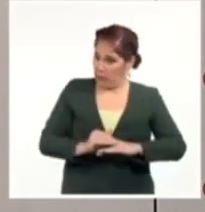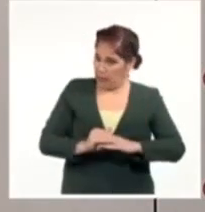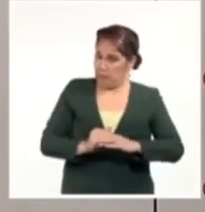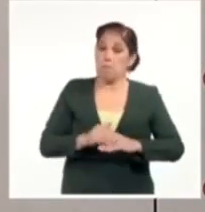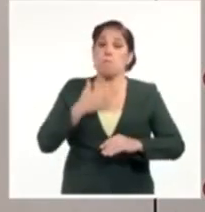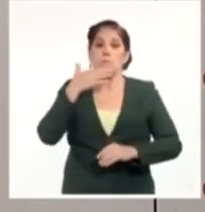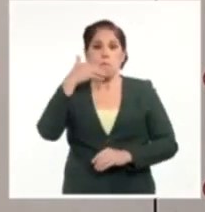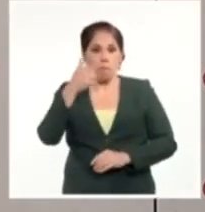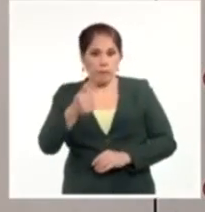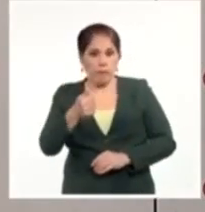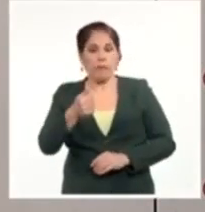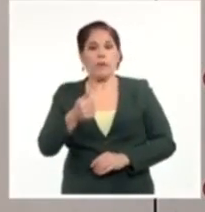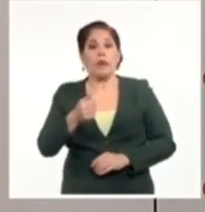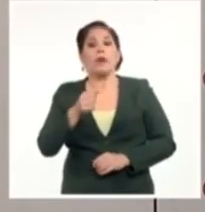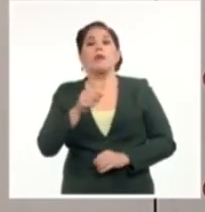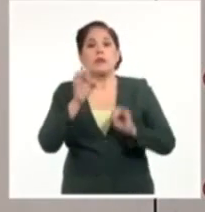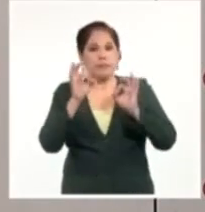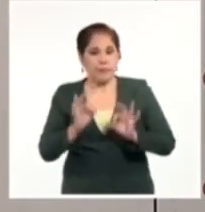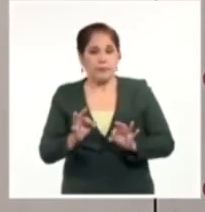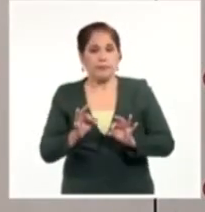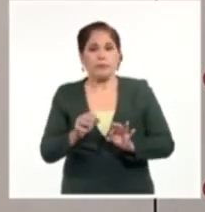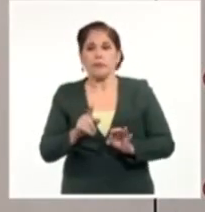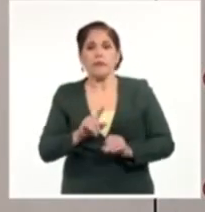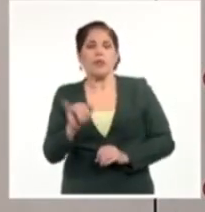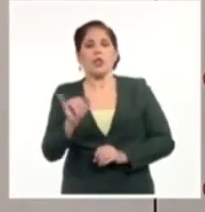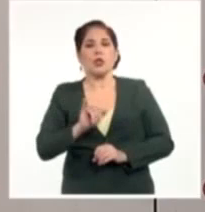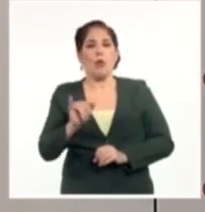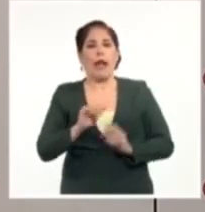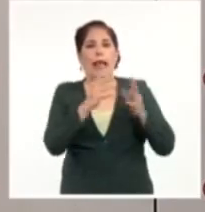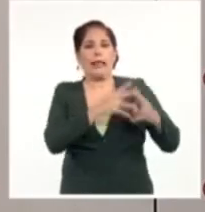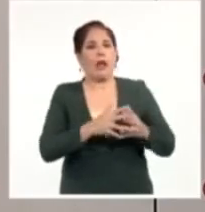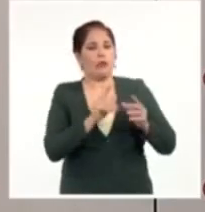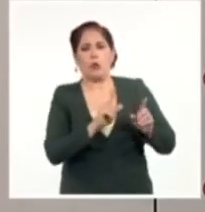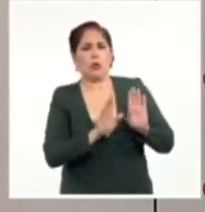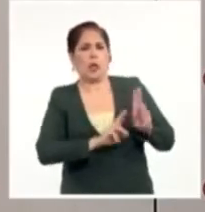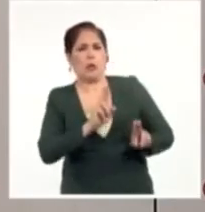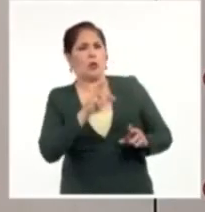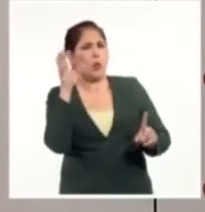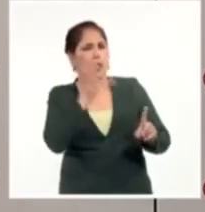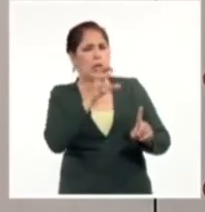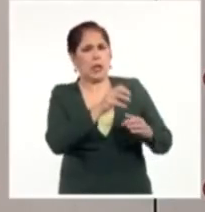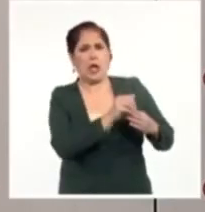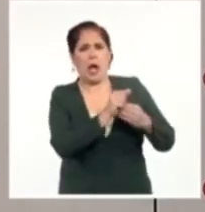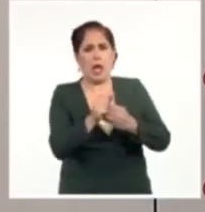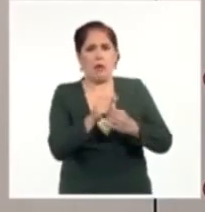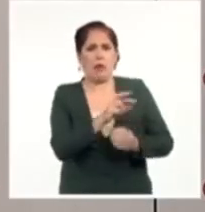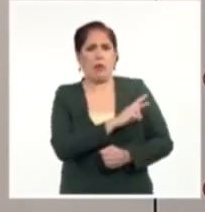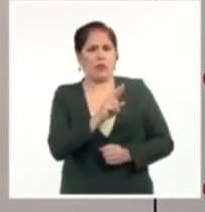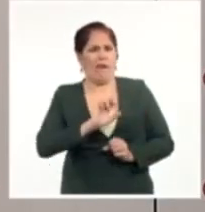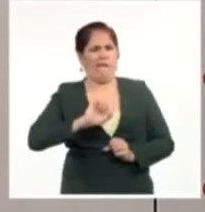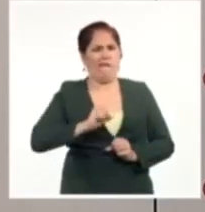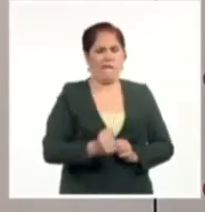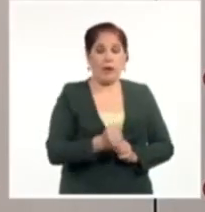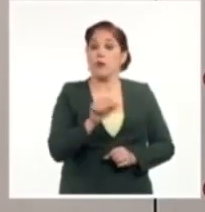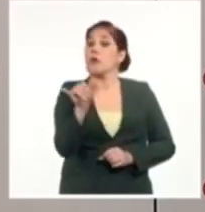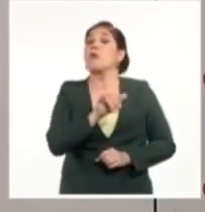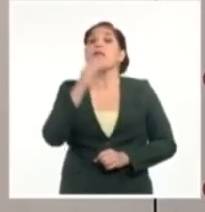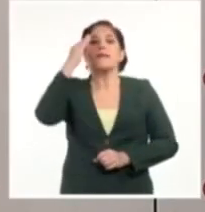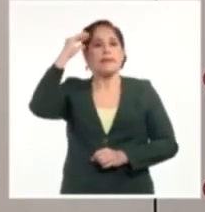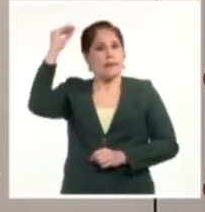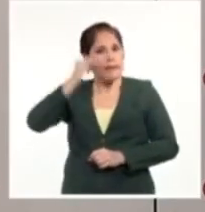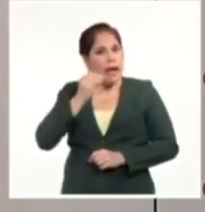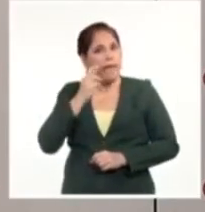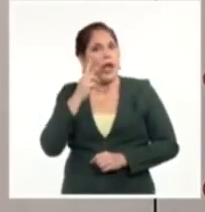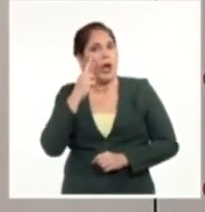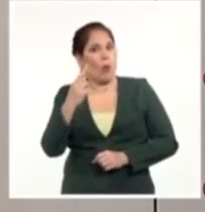un antisistema, definitivamente. Se enemista con Estados Unidos, critica a líderes de la izquierda radical, pero a la vez sabe reconocer una